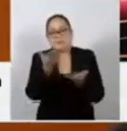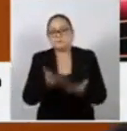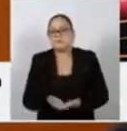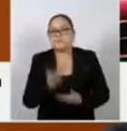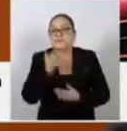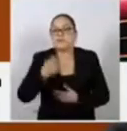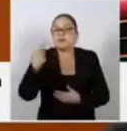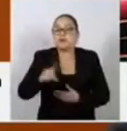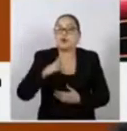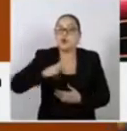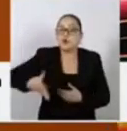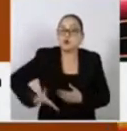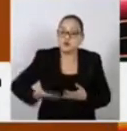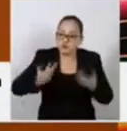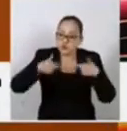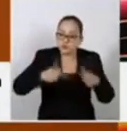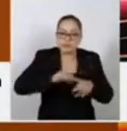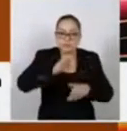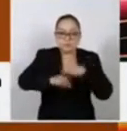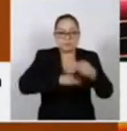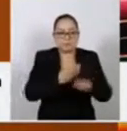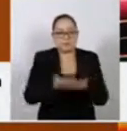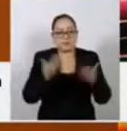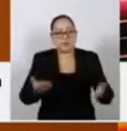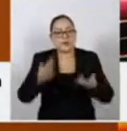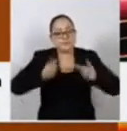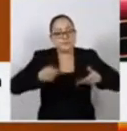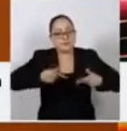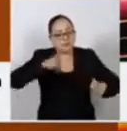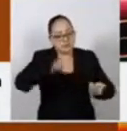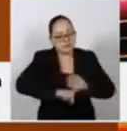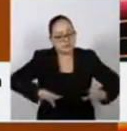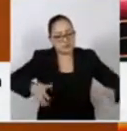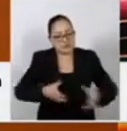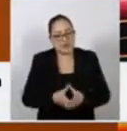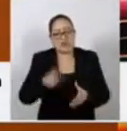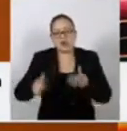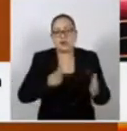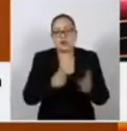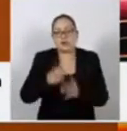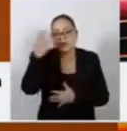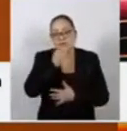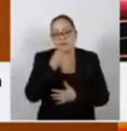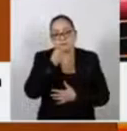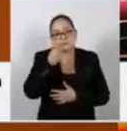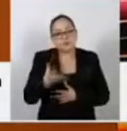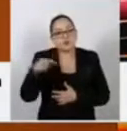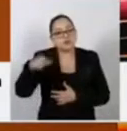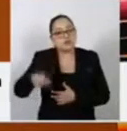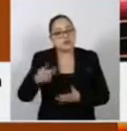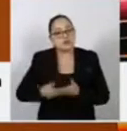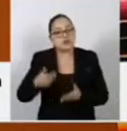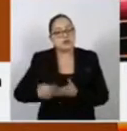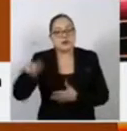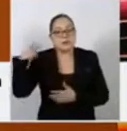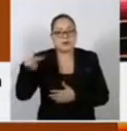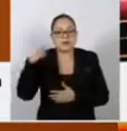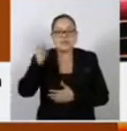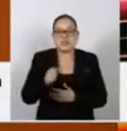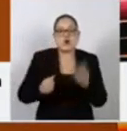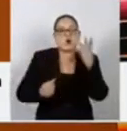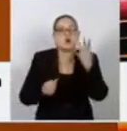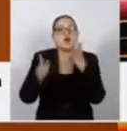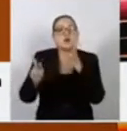que representa a todos y cada uno de los habitantes de este hermoso lugar, Veracruz hoy es cuatro veces